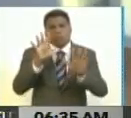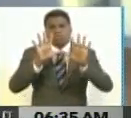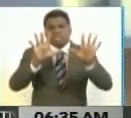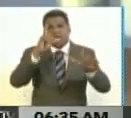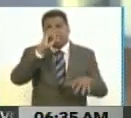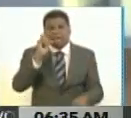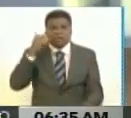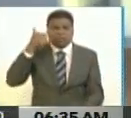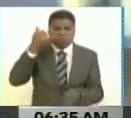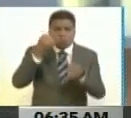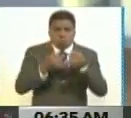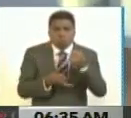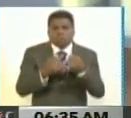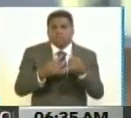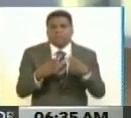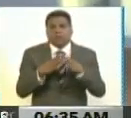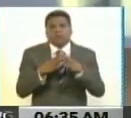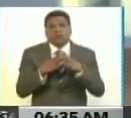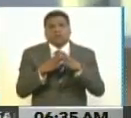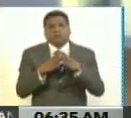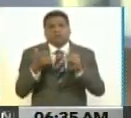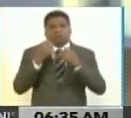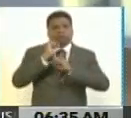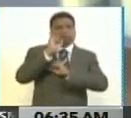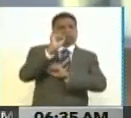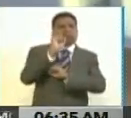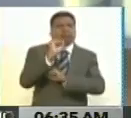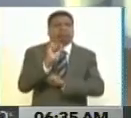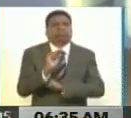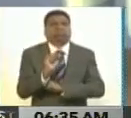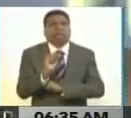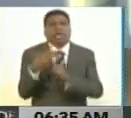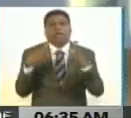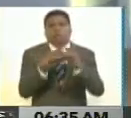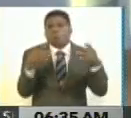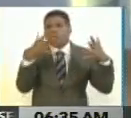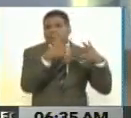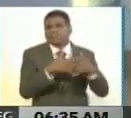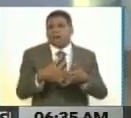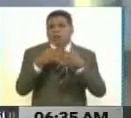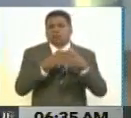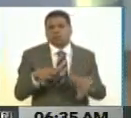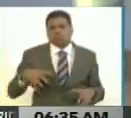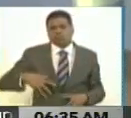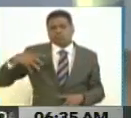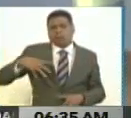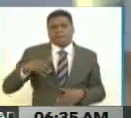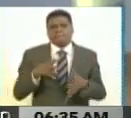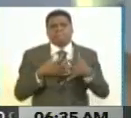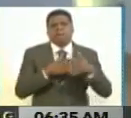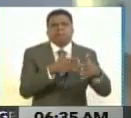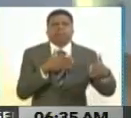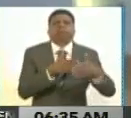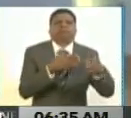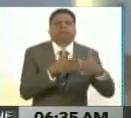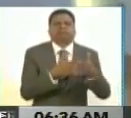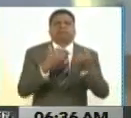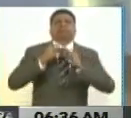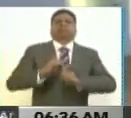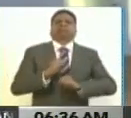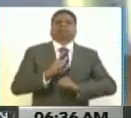el único bastión de resistencia frente a la arremetida del neoliberalismo, del capitalismo, con lo cual no solamente tiene una